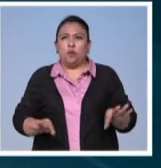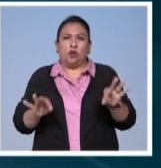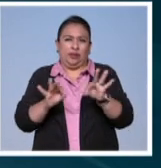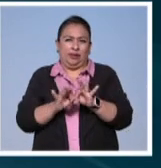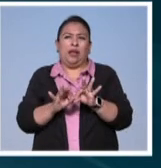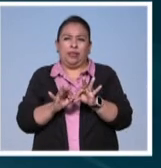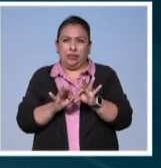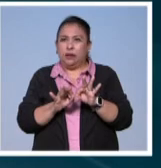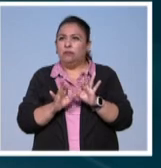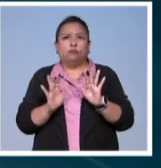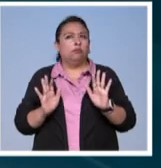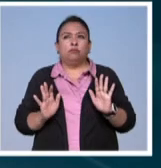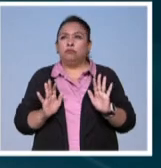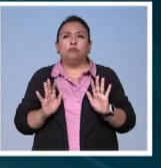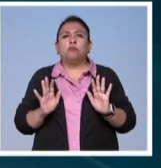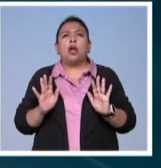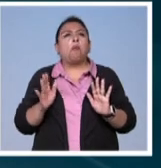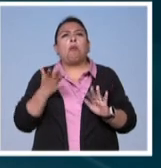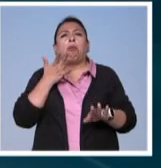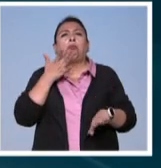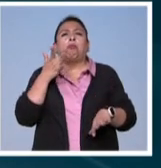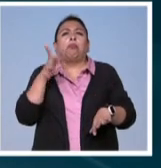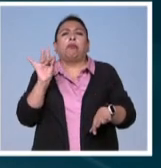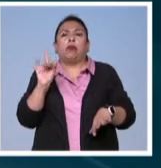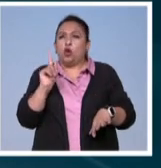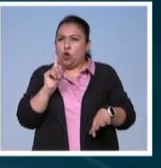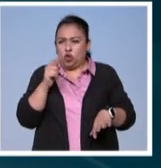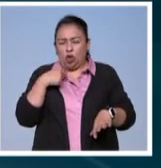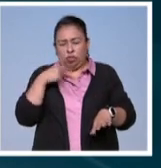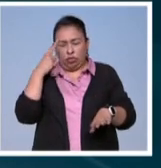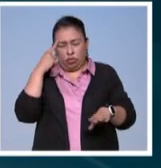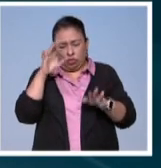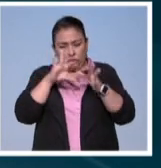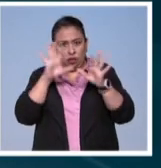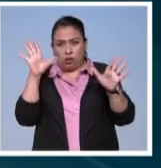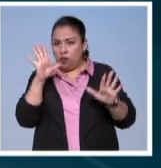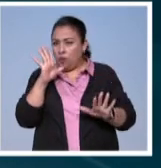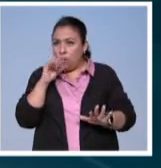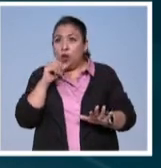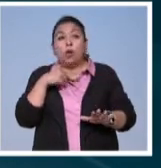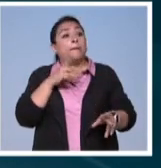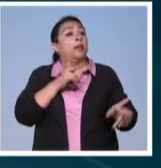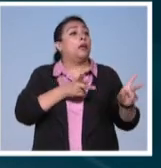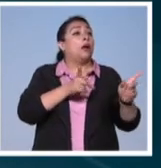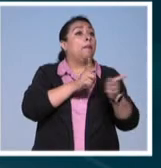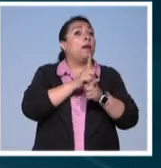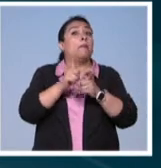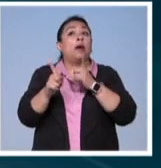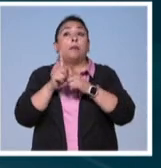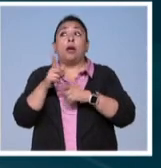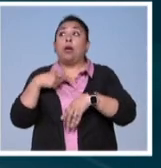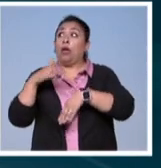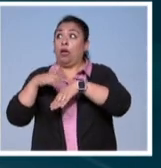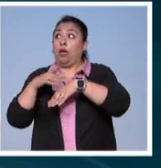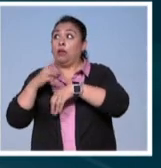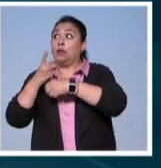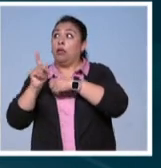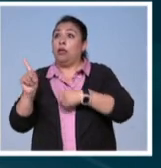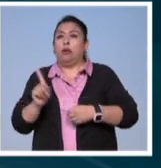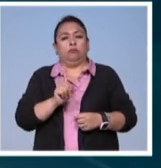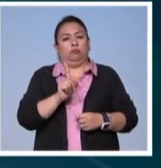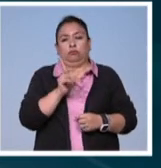esencial. No es cualquier cosa. No puedo estar desconcentrado, no puedo estar platicando contigo y entrar en tercera llamada.